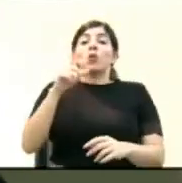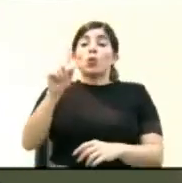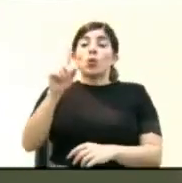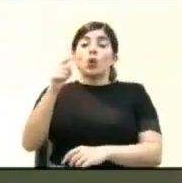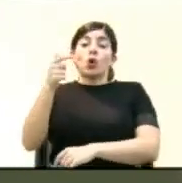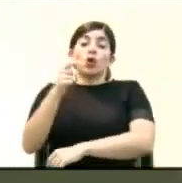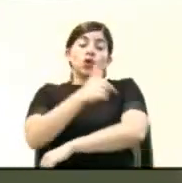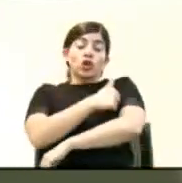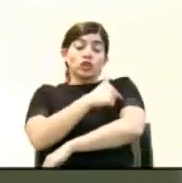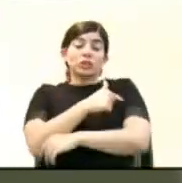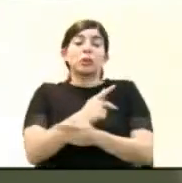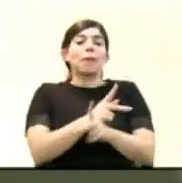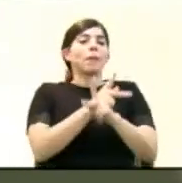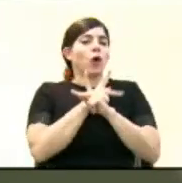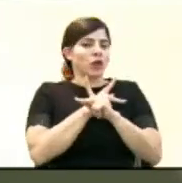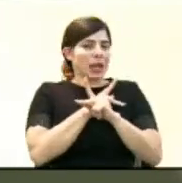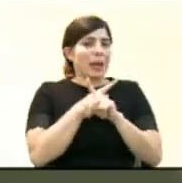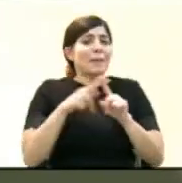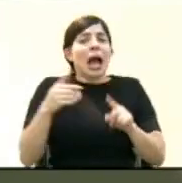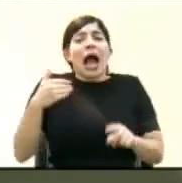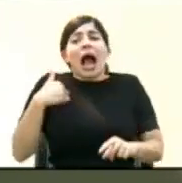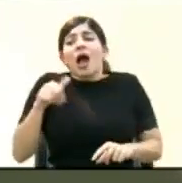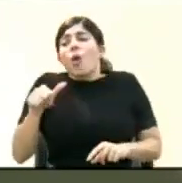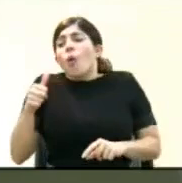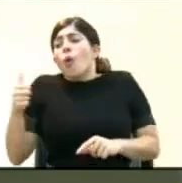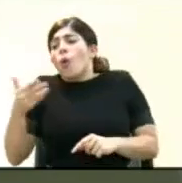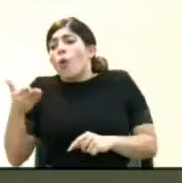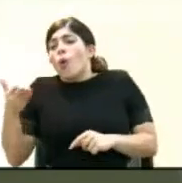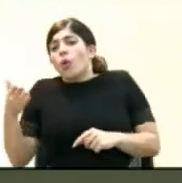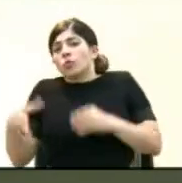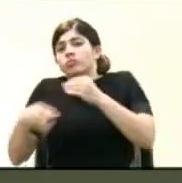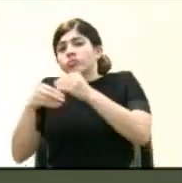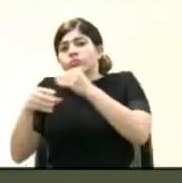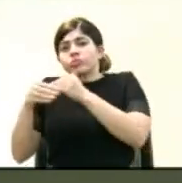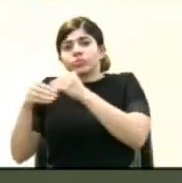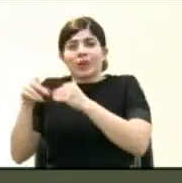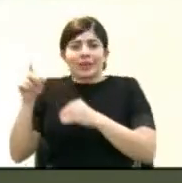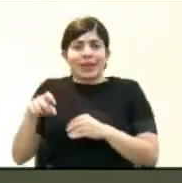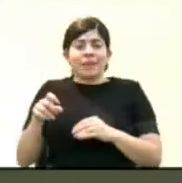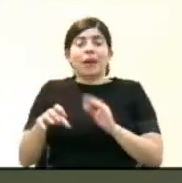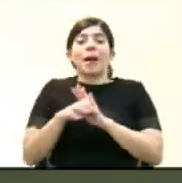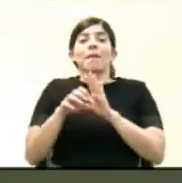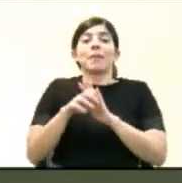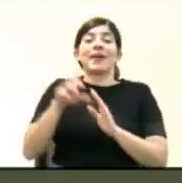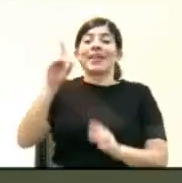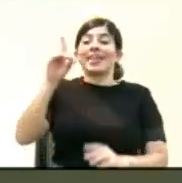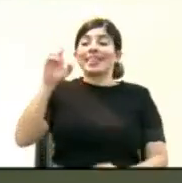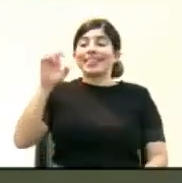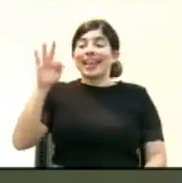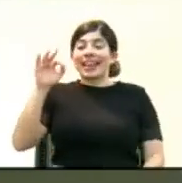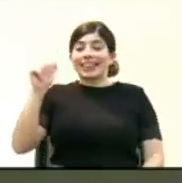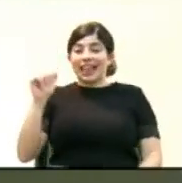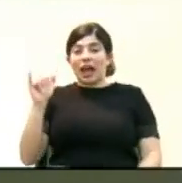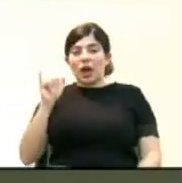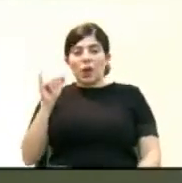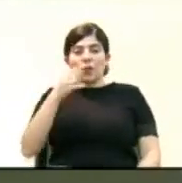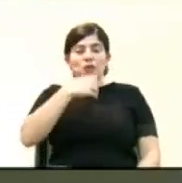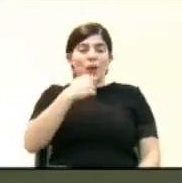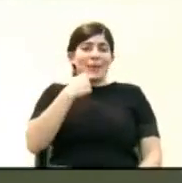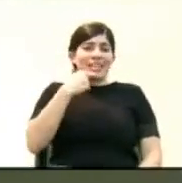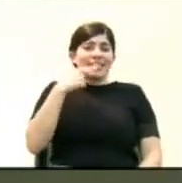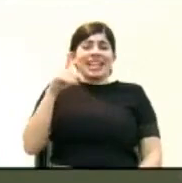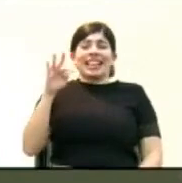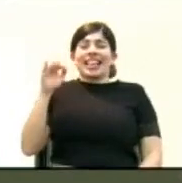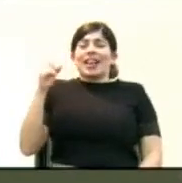protege sumado a otros elementos. Está el efecto de la variante Delta, que también lo mencionó don Román, es